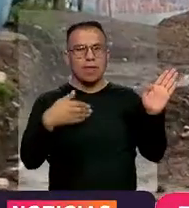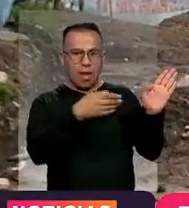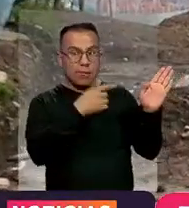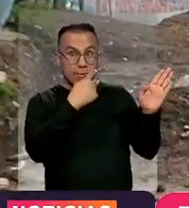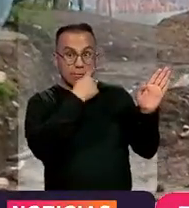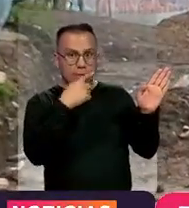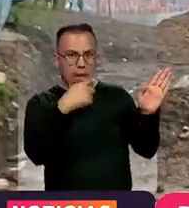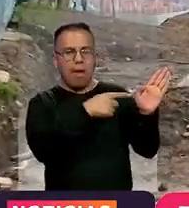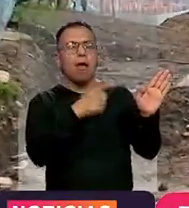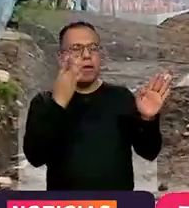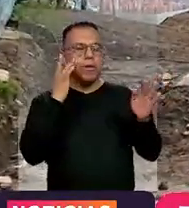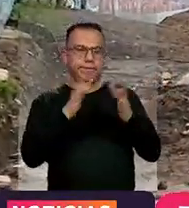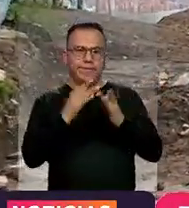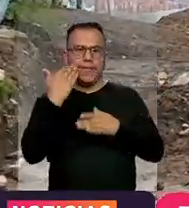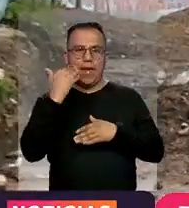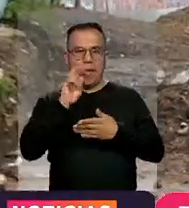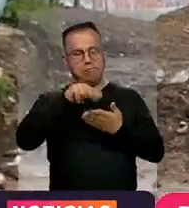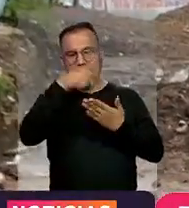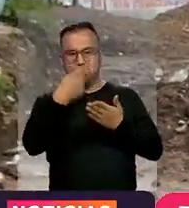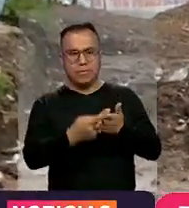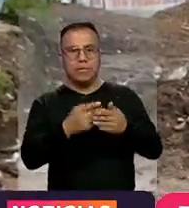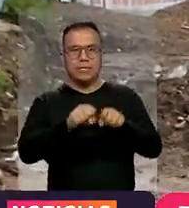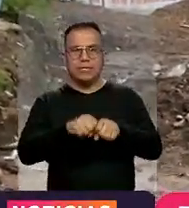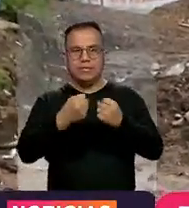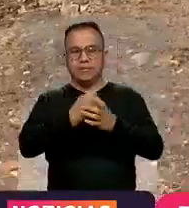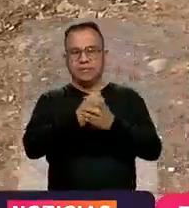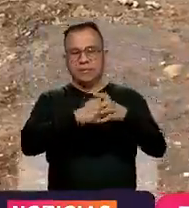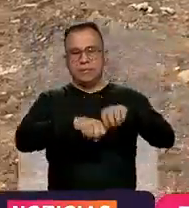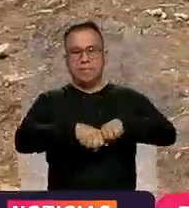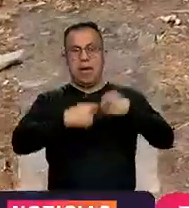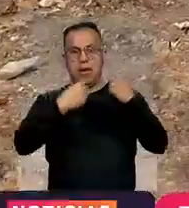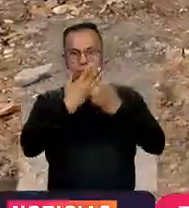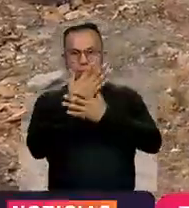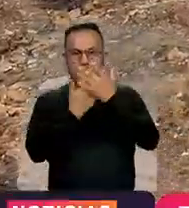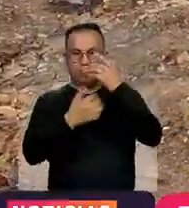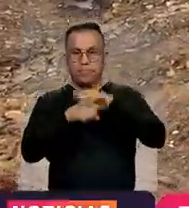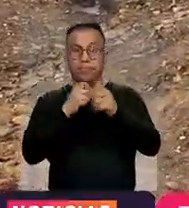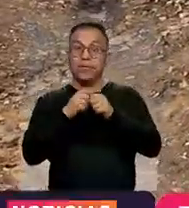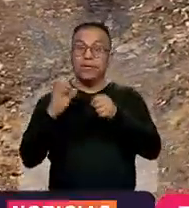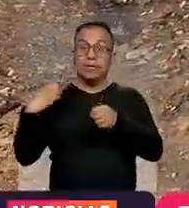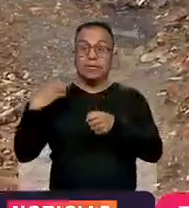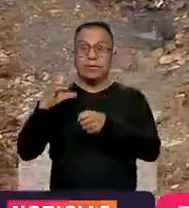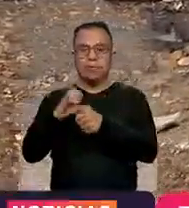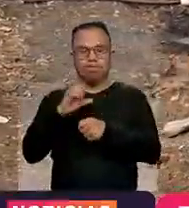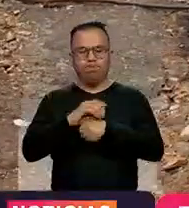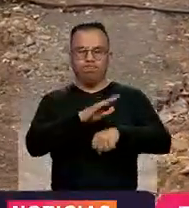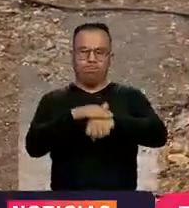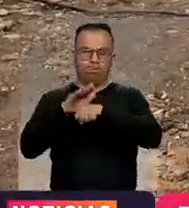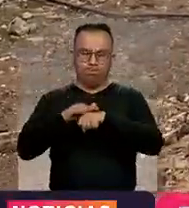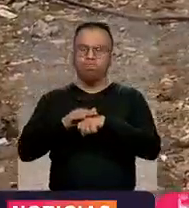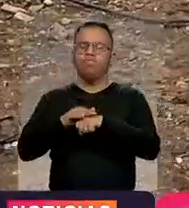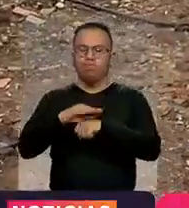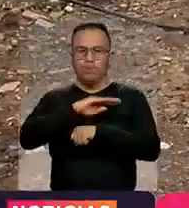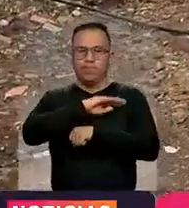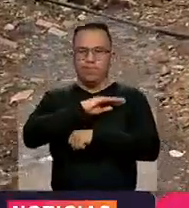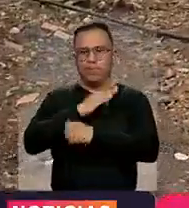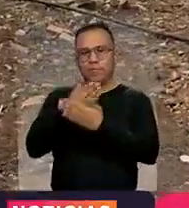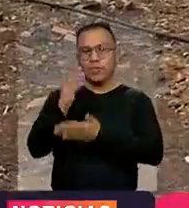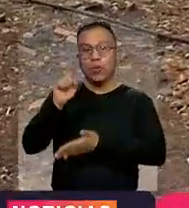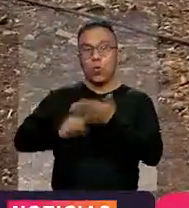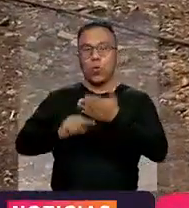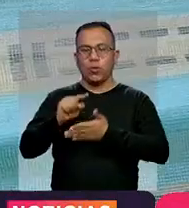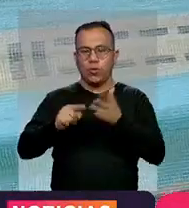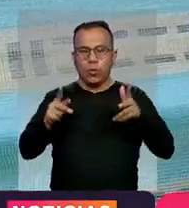un accidente, una señora se cayó y se le partió una mano. La alcaldía local de Ciudad Bolívar confirmó a Noticias Capital que el contrato